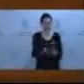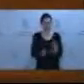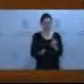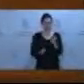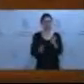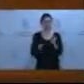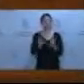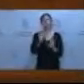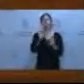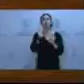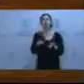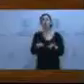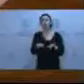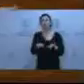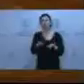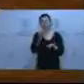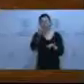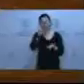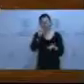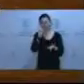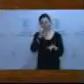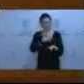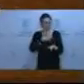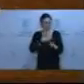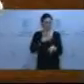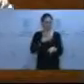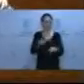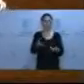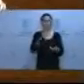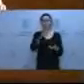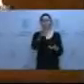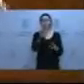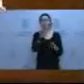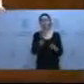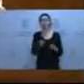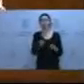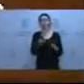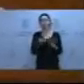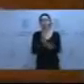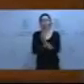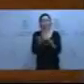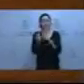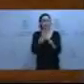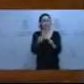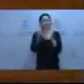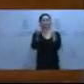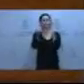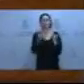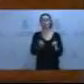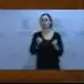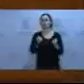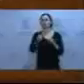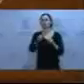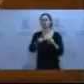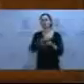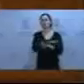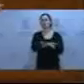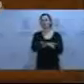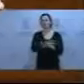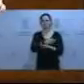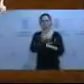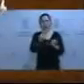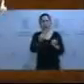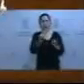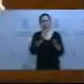Castilla y León, que a usted le gusta mucho, a mí también, porque son unos grandes políticos y tienen un gran gobierno, pues solamente